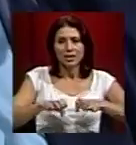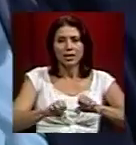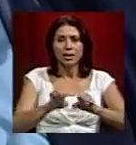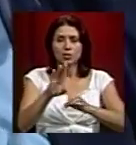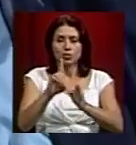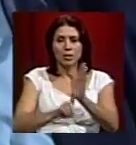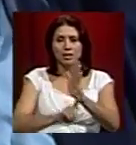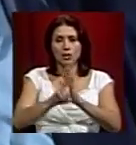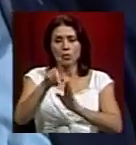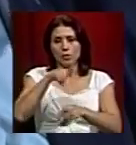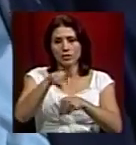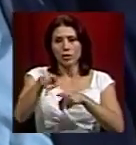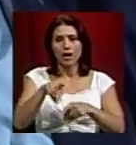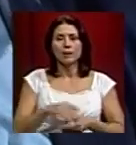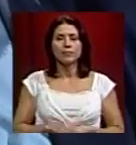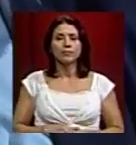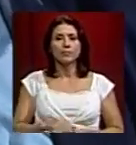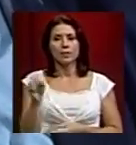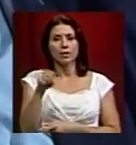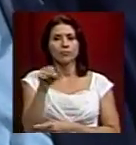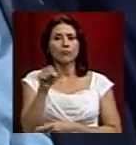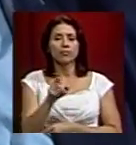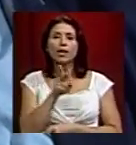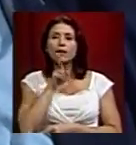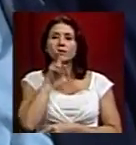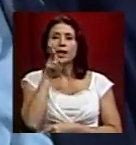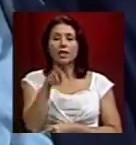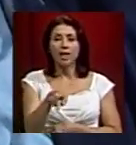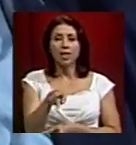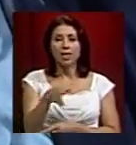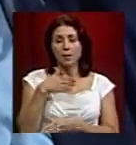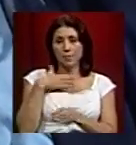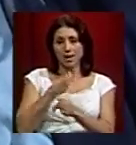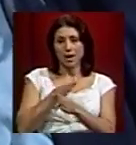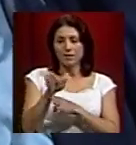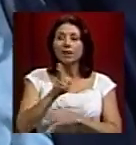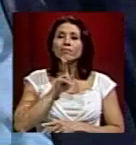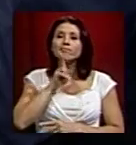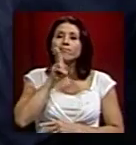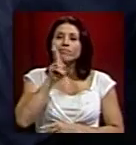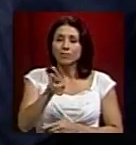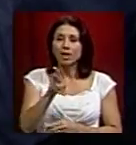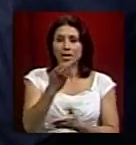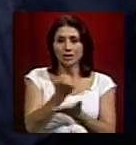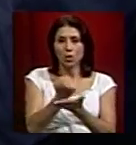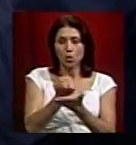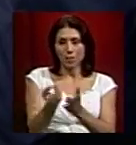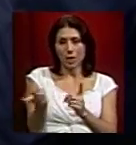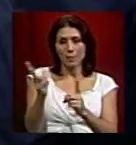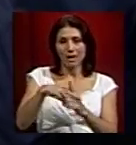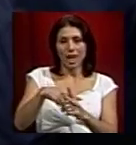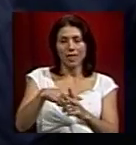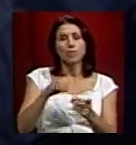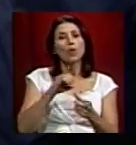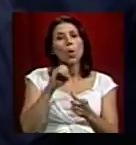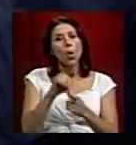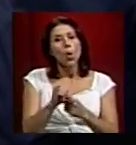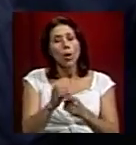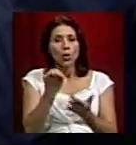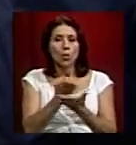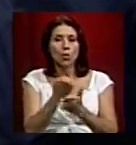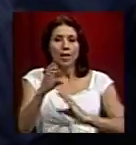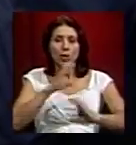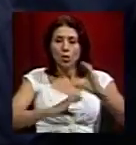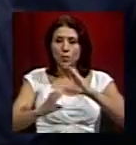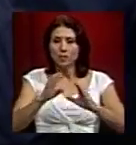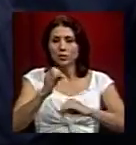profesional. Claro, en realidad la carrera mía efectivamente es en economía aplicada, o economía pues en comercio